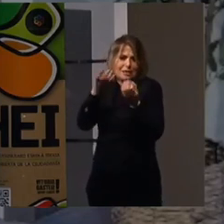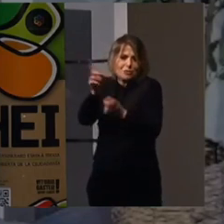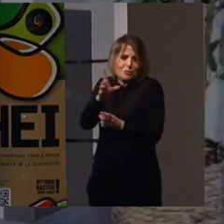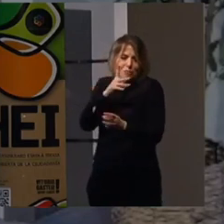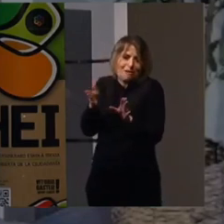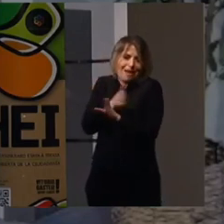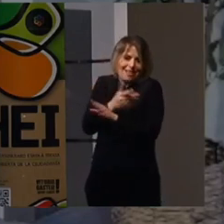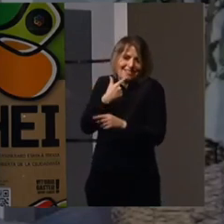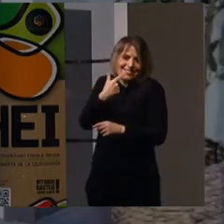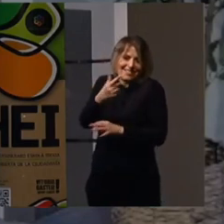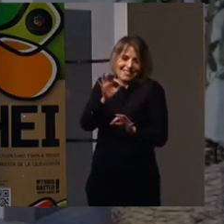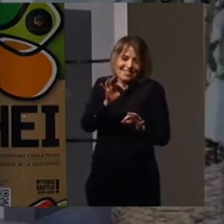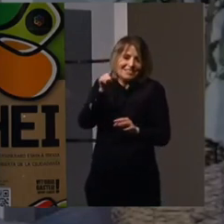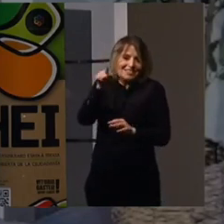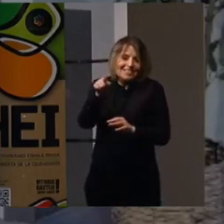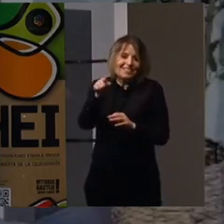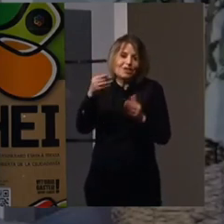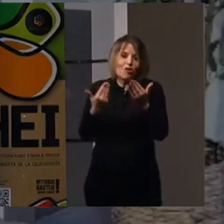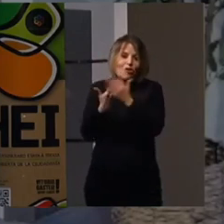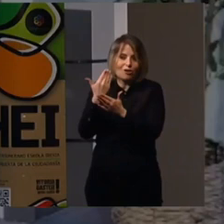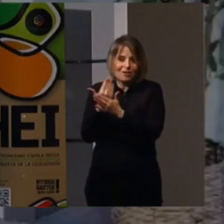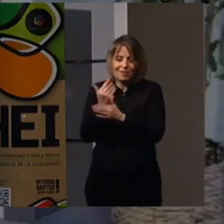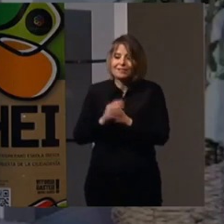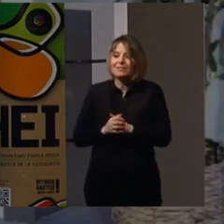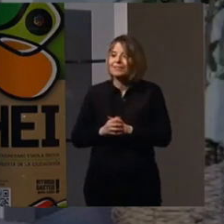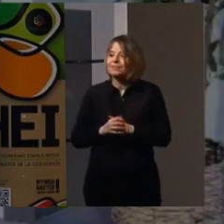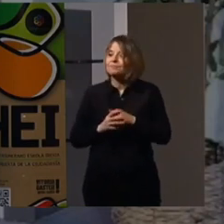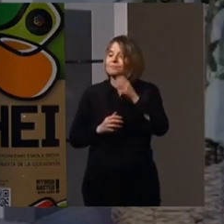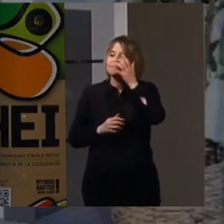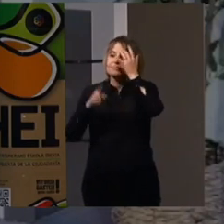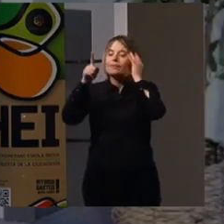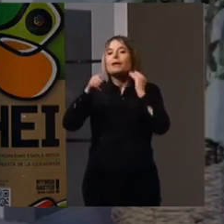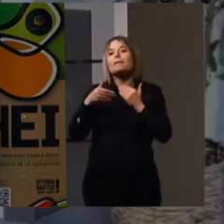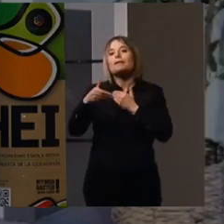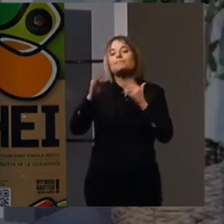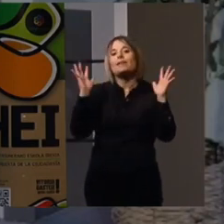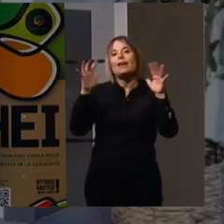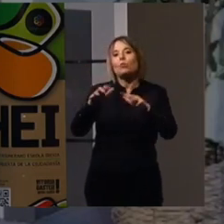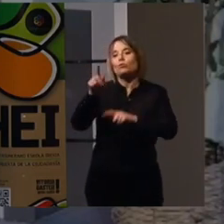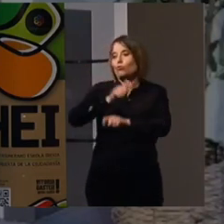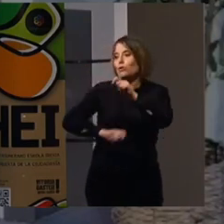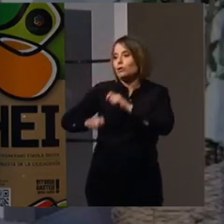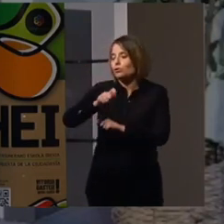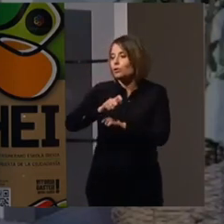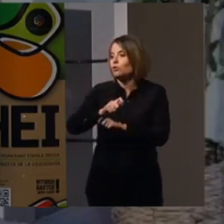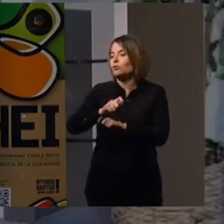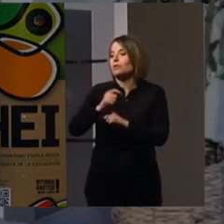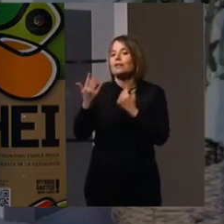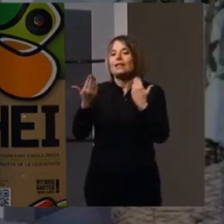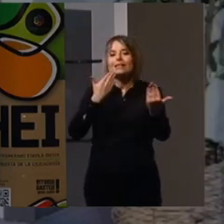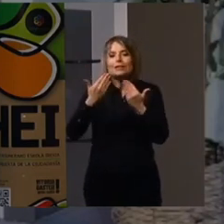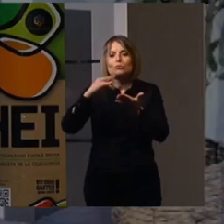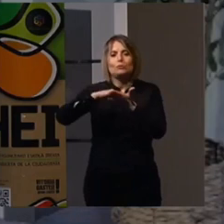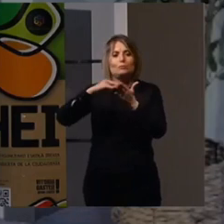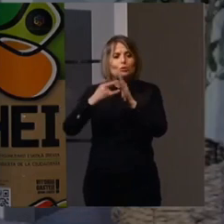estropear lo que es la jornada. También se han programado varios encuentros para asociaciones, tertulias sobre